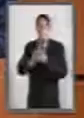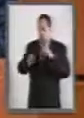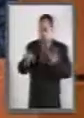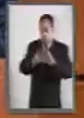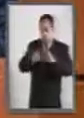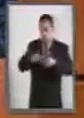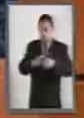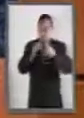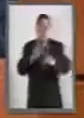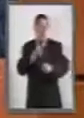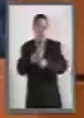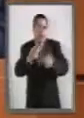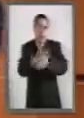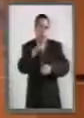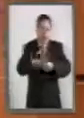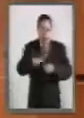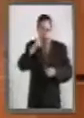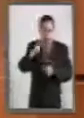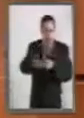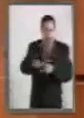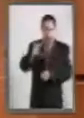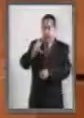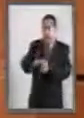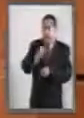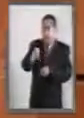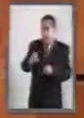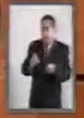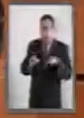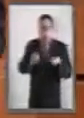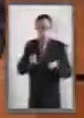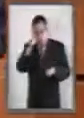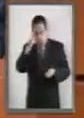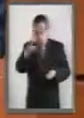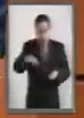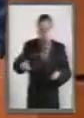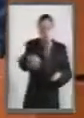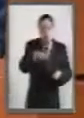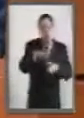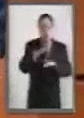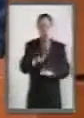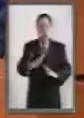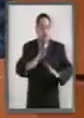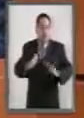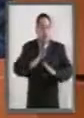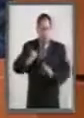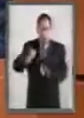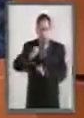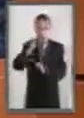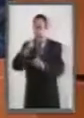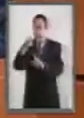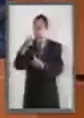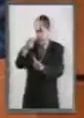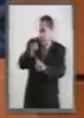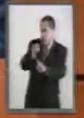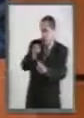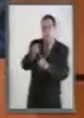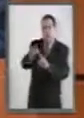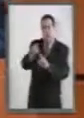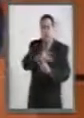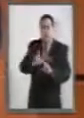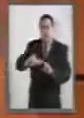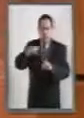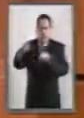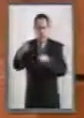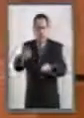Ley de Seguridad Nacional, desde la cual se realiza el control democrático sobre la actuación del Ejecutivo y de las corporaciones de fuerza del